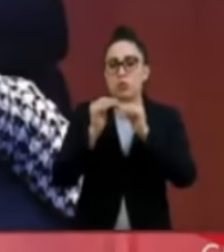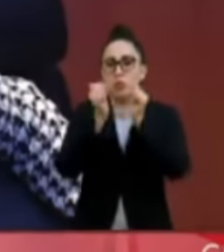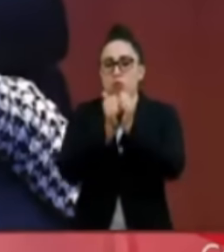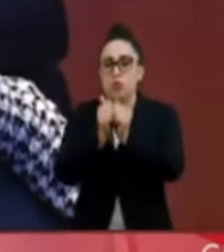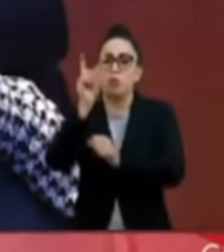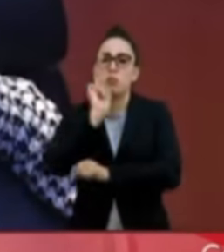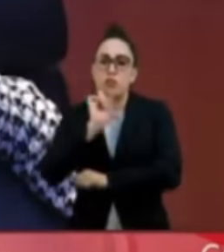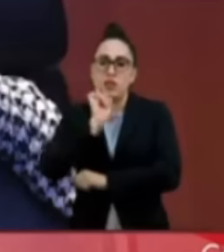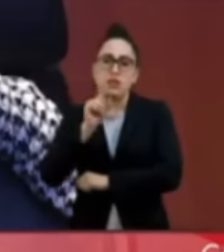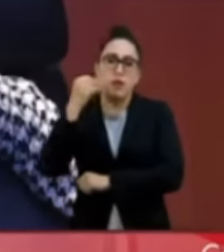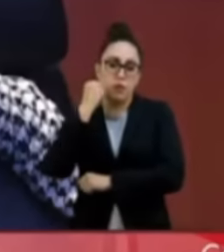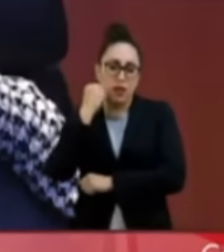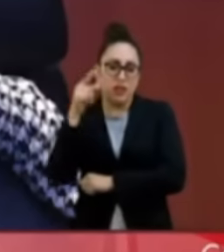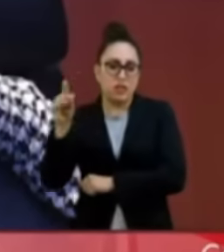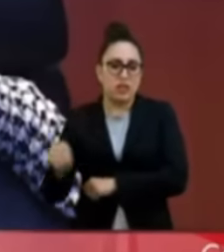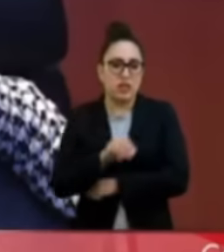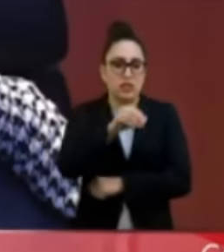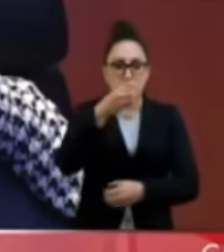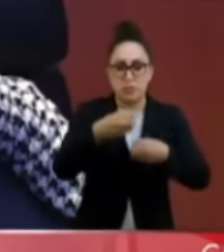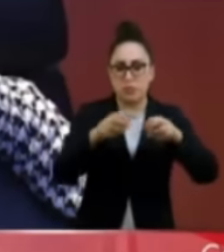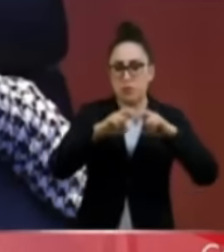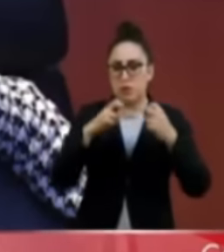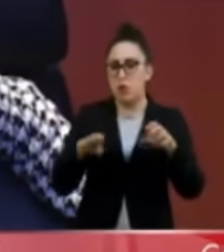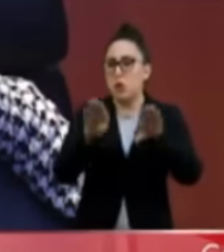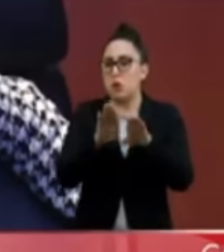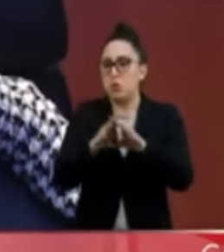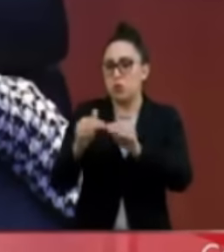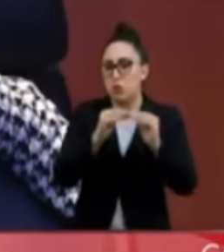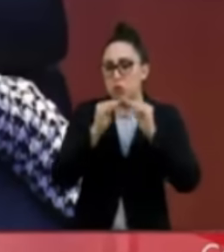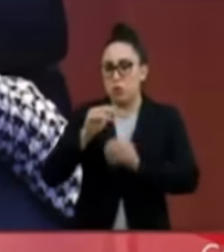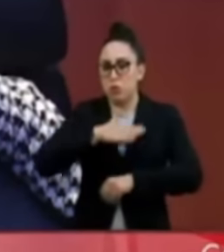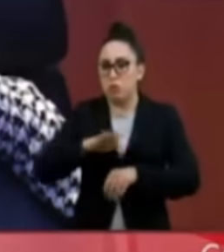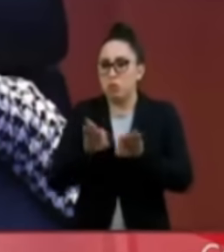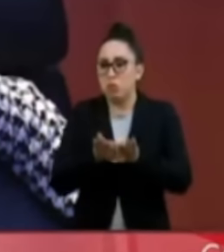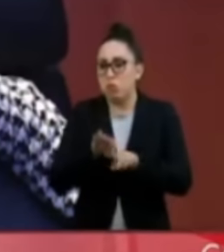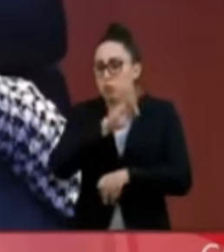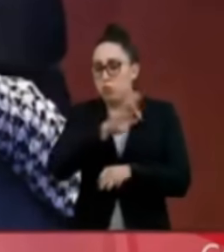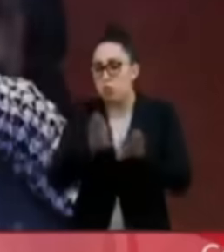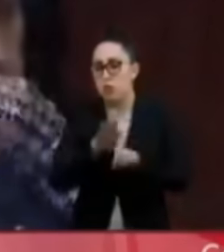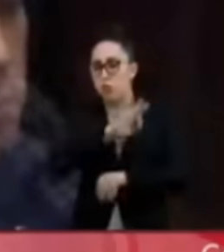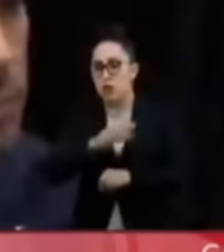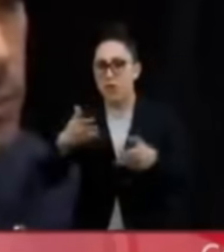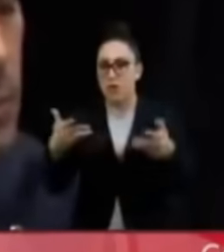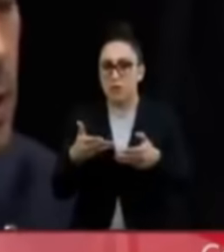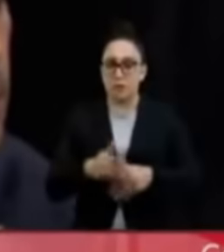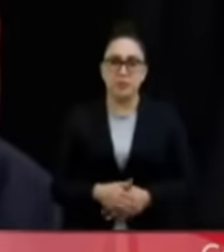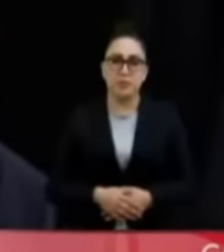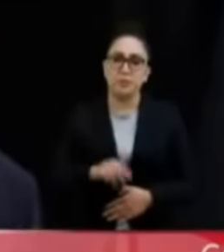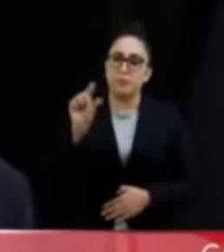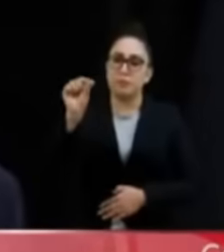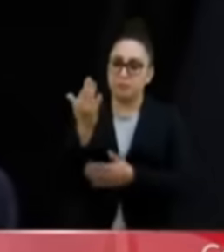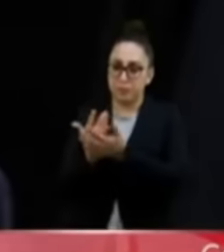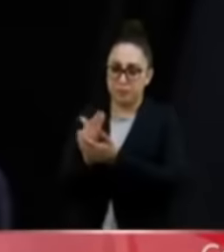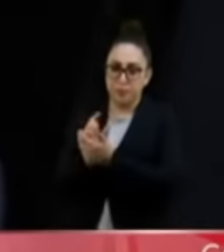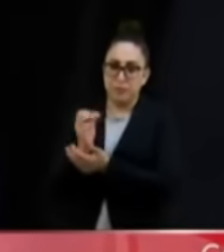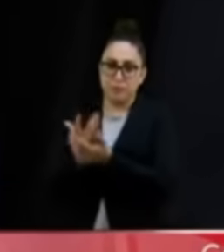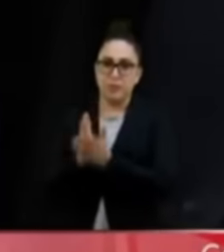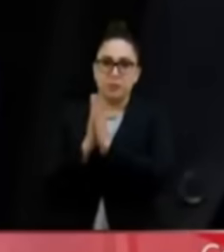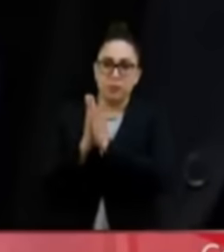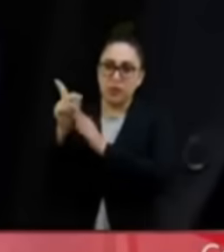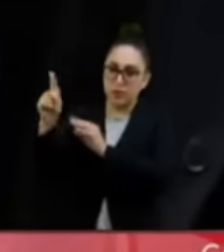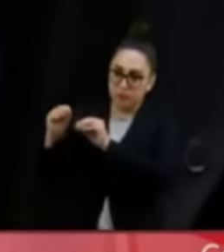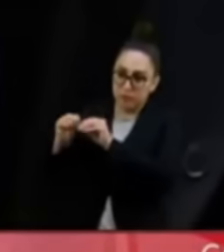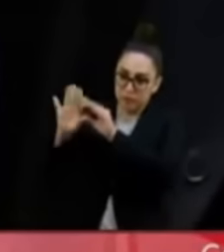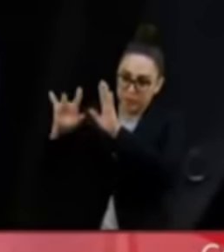las mujeres, de las abogadas, como magistradas o jueces? Gracias por su respuesta. De ex magistrado. Un momento, senador Insunza. Pongan el tiempo